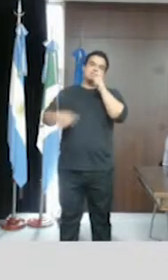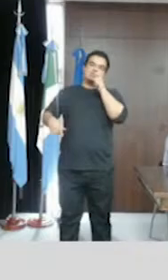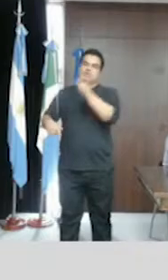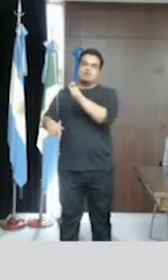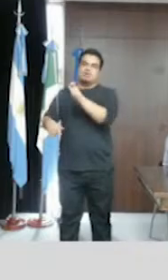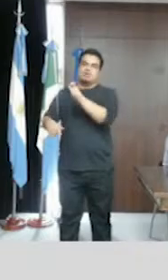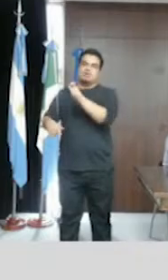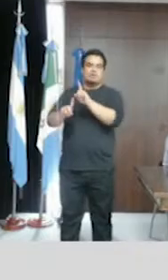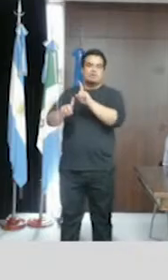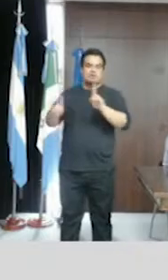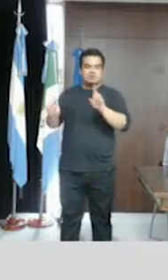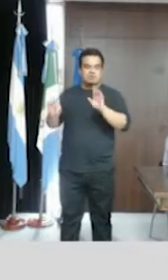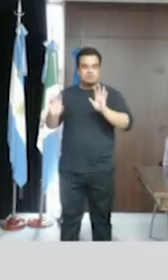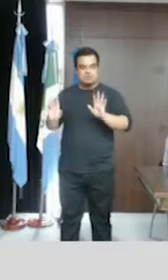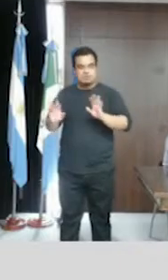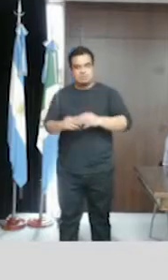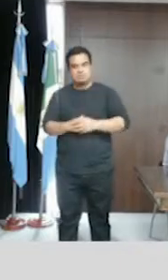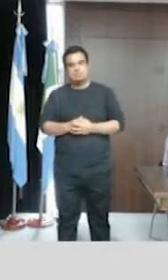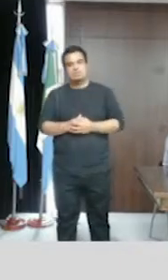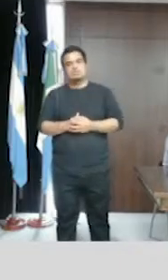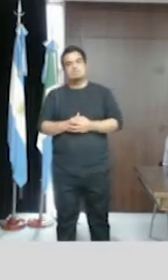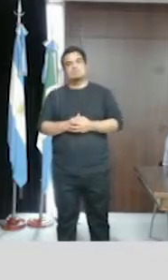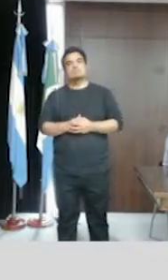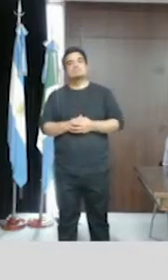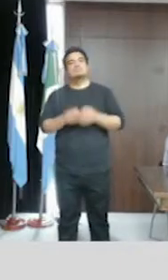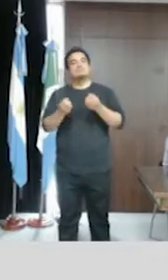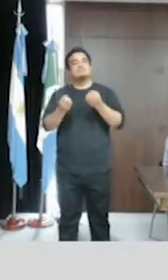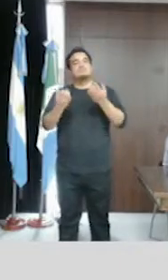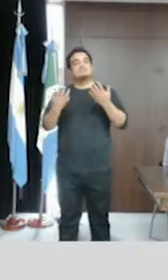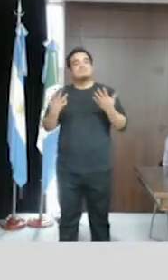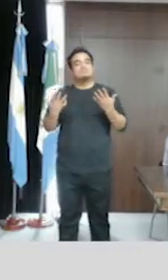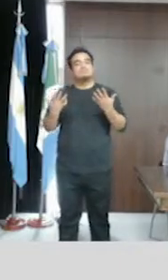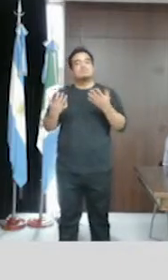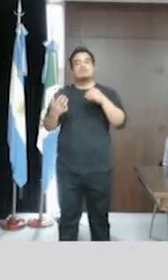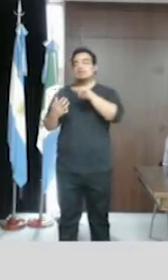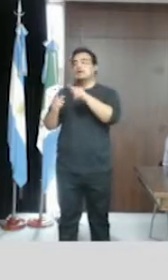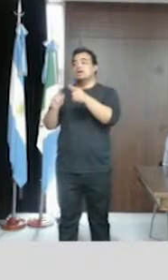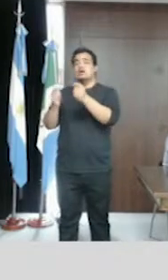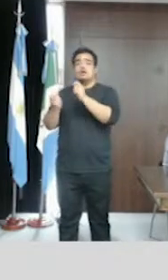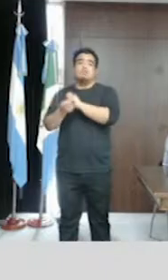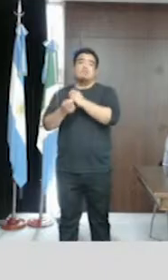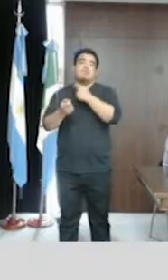suicidio profesional, porque van a pedir cambio y con justa causa.